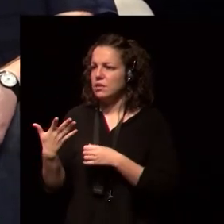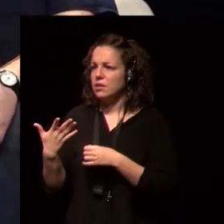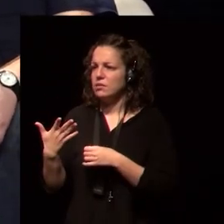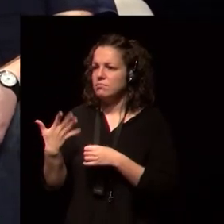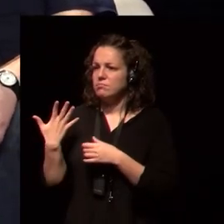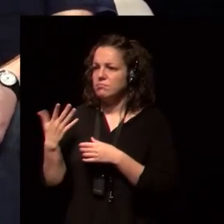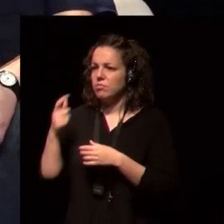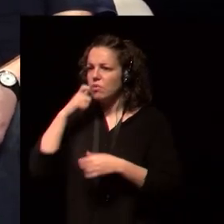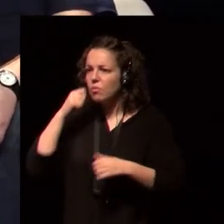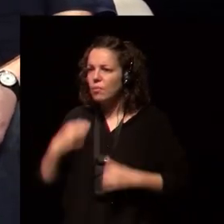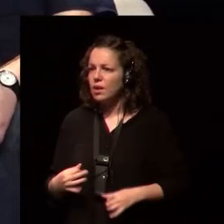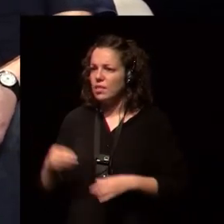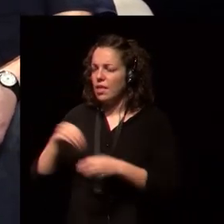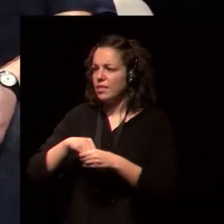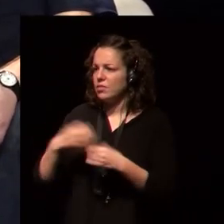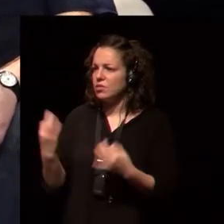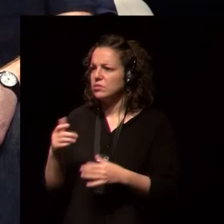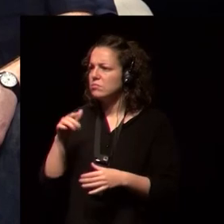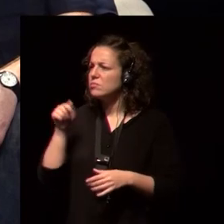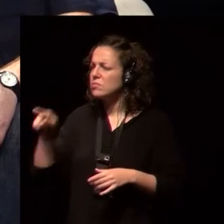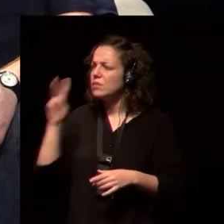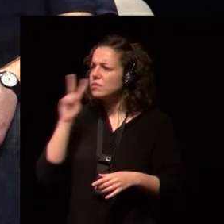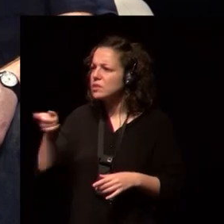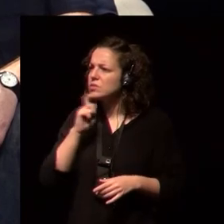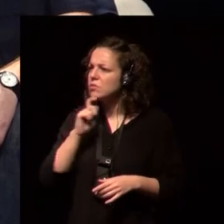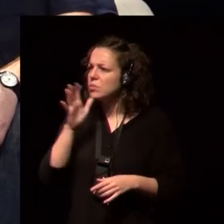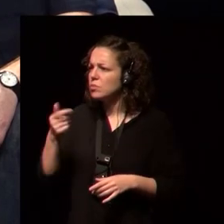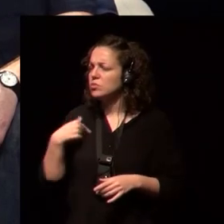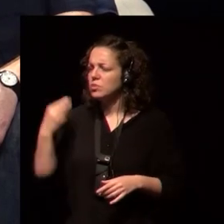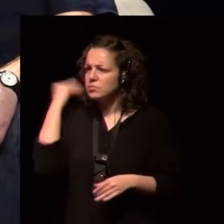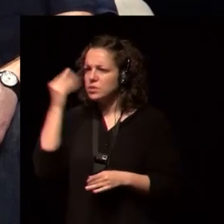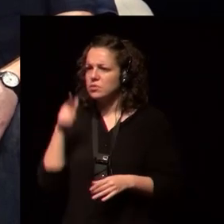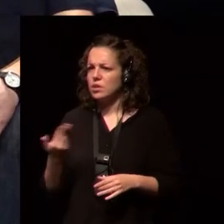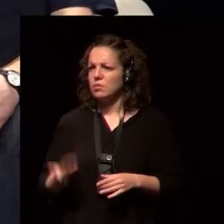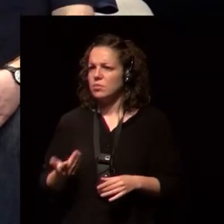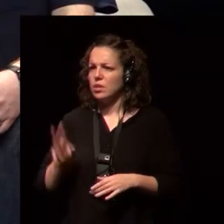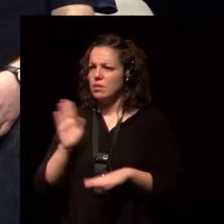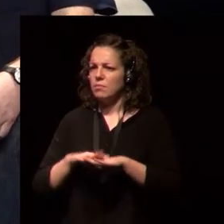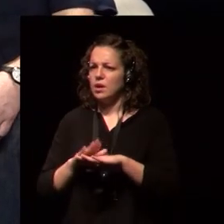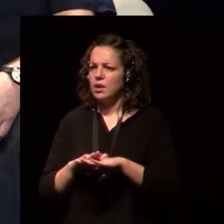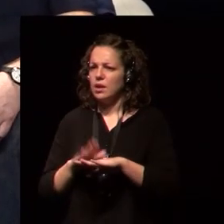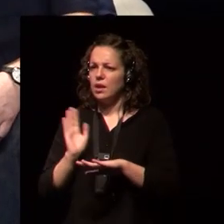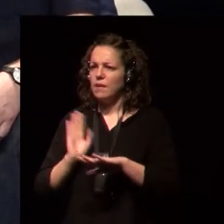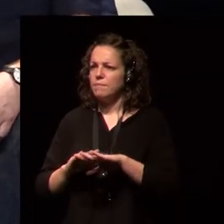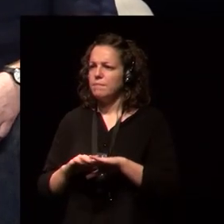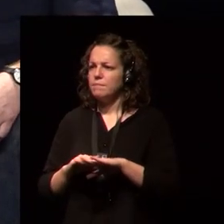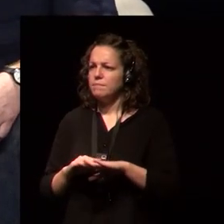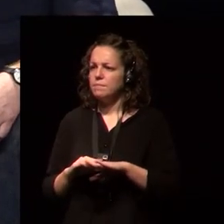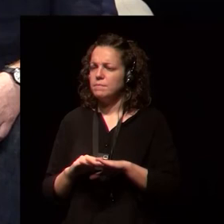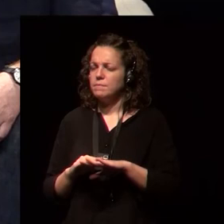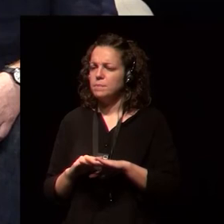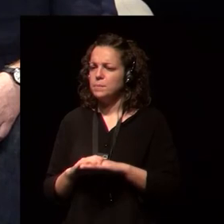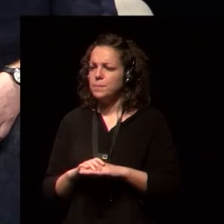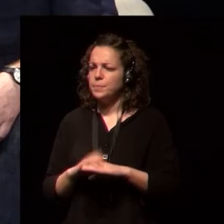la humanidad, ¿no? ¿Cómo lo veis vosotros? Porque yo creo que es importante para que se cree realmente, para